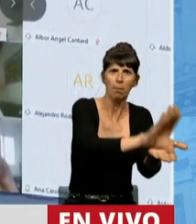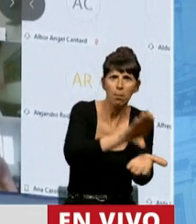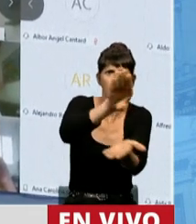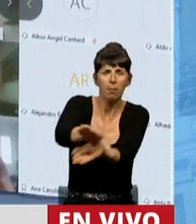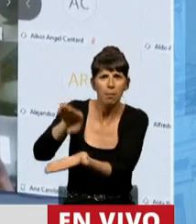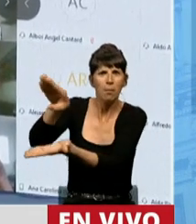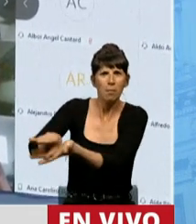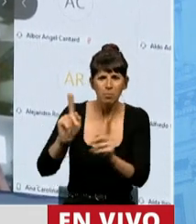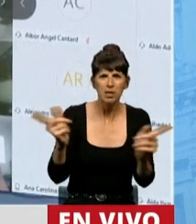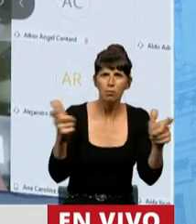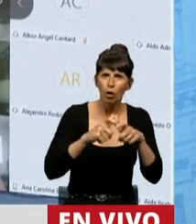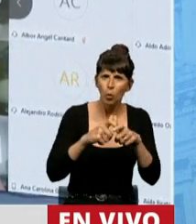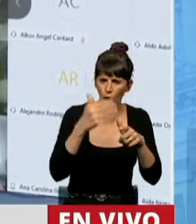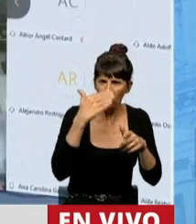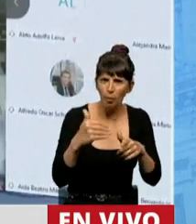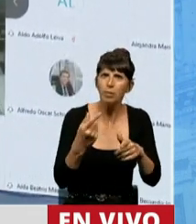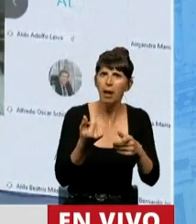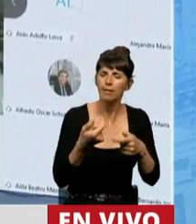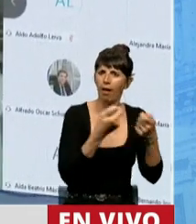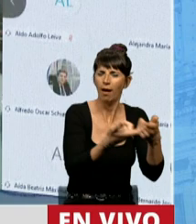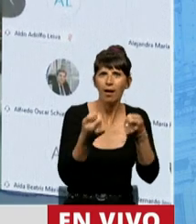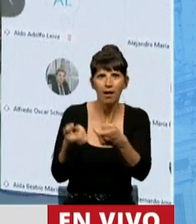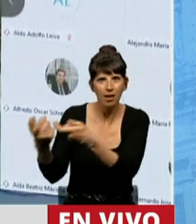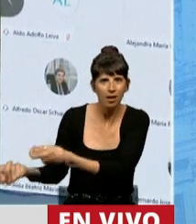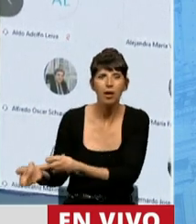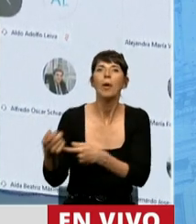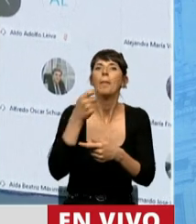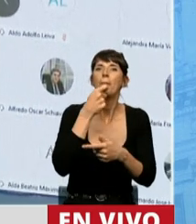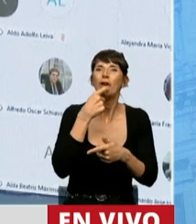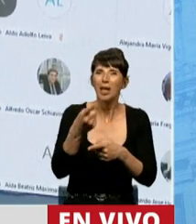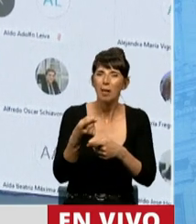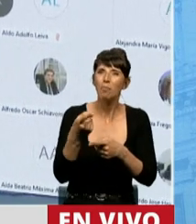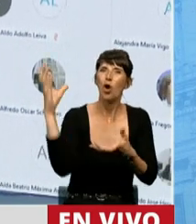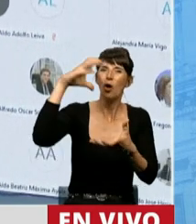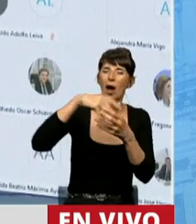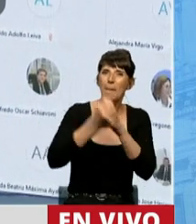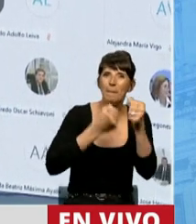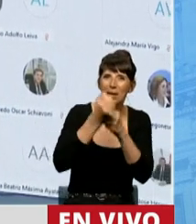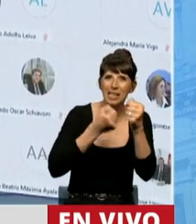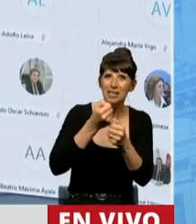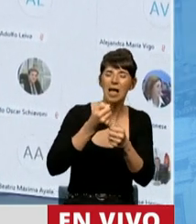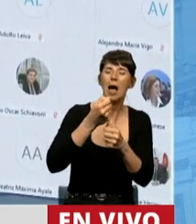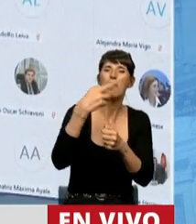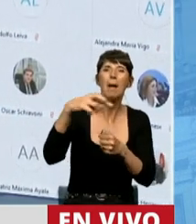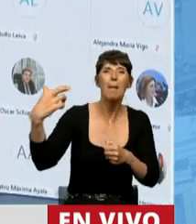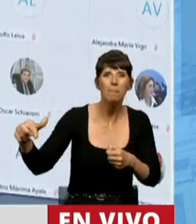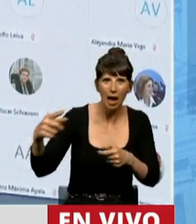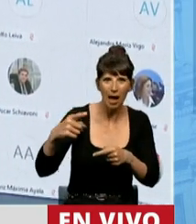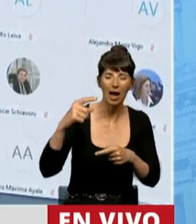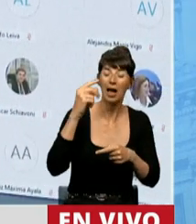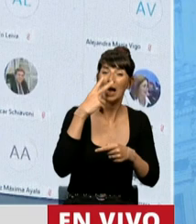operaciones por ejemplo como los fondos de garantía que permitieron a Pampa energía hacerse con acciones de petrobras